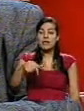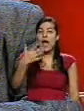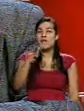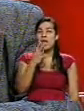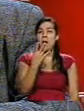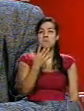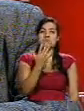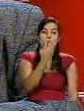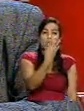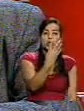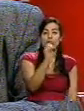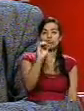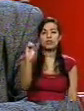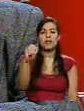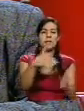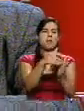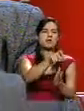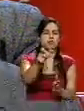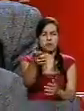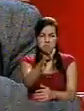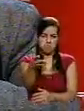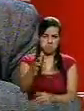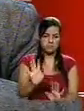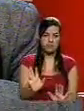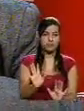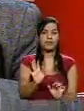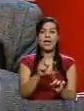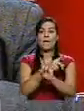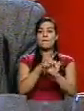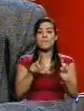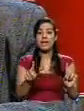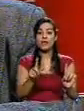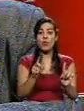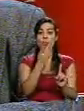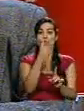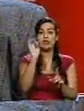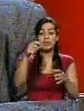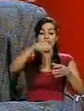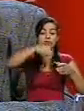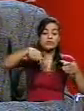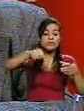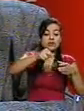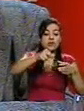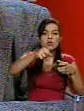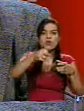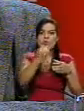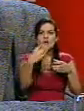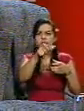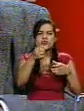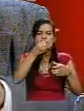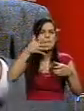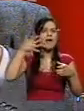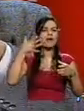unas 400 y pico mil de personas, de las cuales apenas el 1 y pico% era blanco.